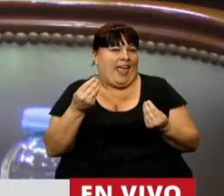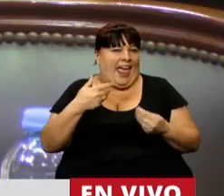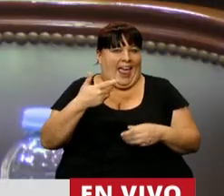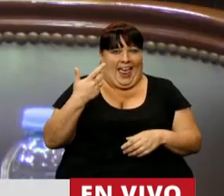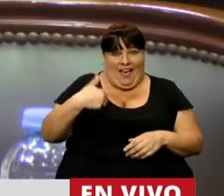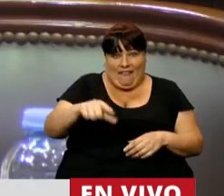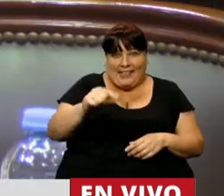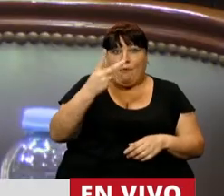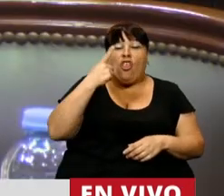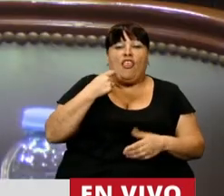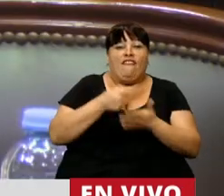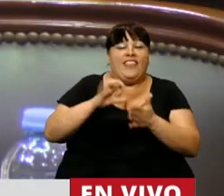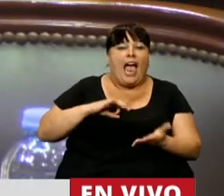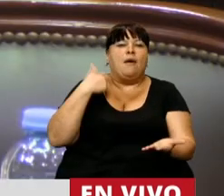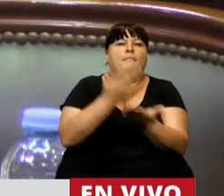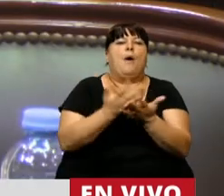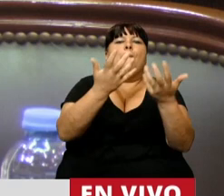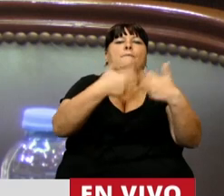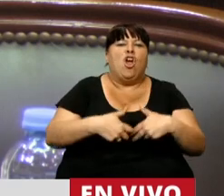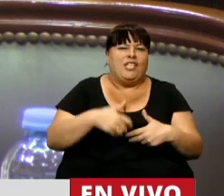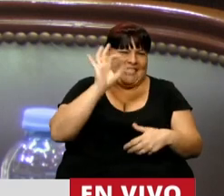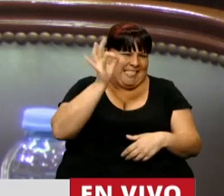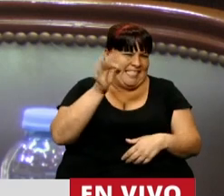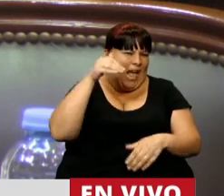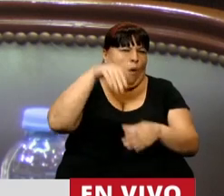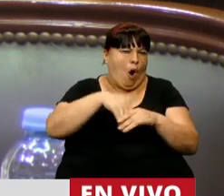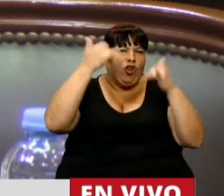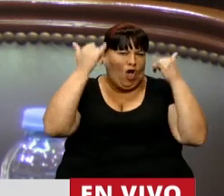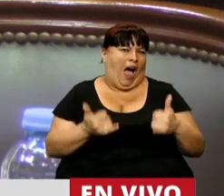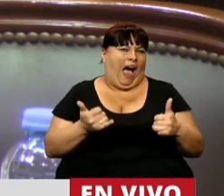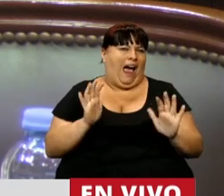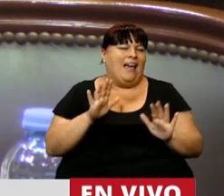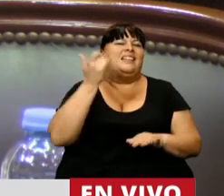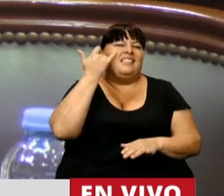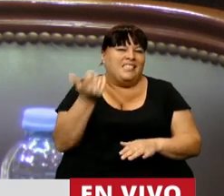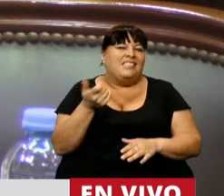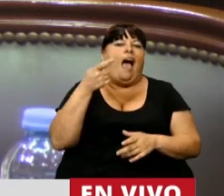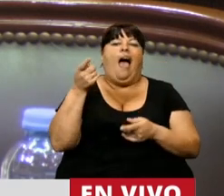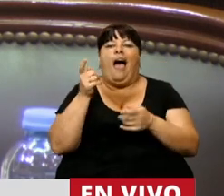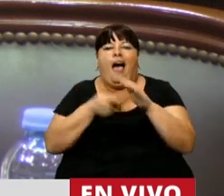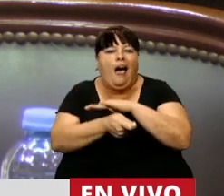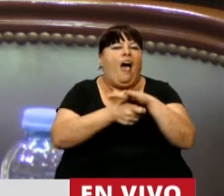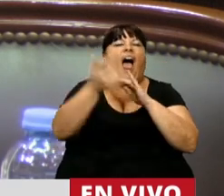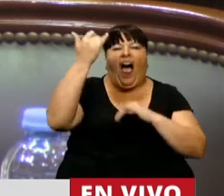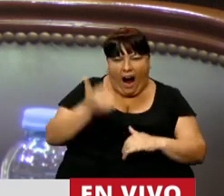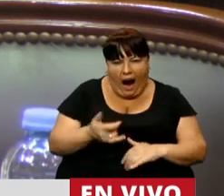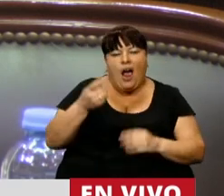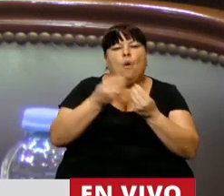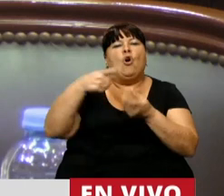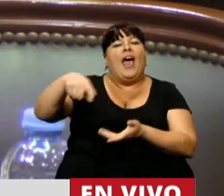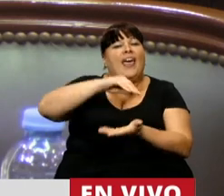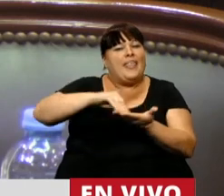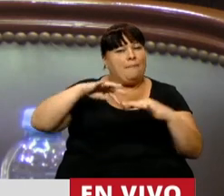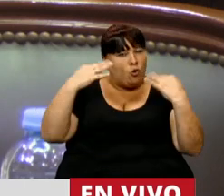días de terminar el año manda un proyecto en el cual ya sabe que tiene los votos, porque ya compró voluntades, porque muchos diputados